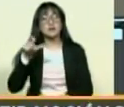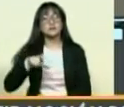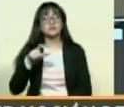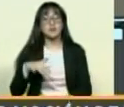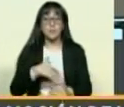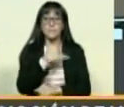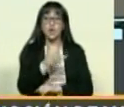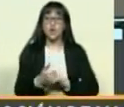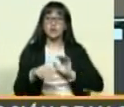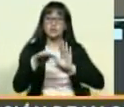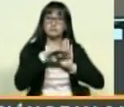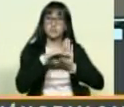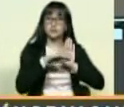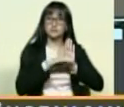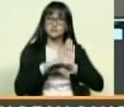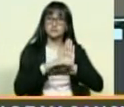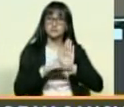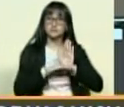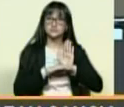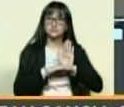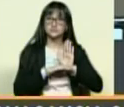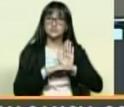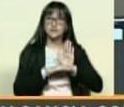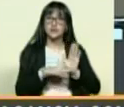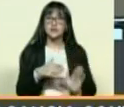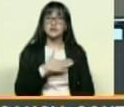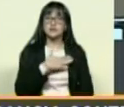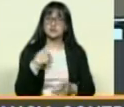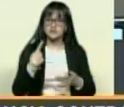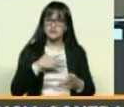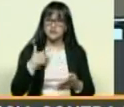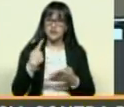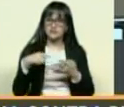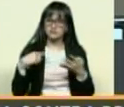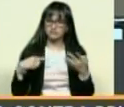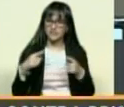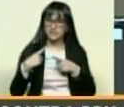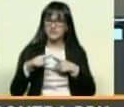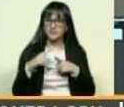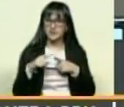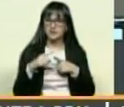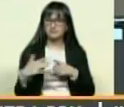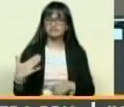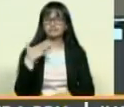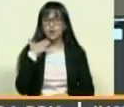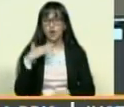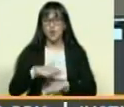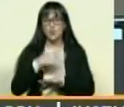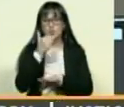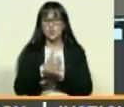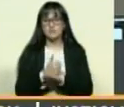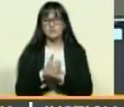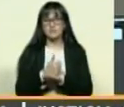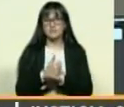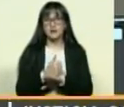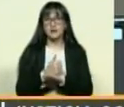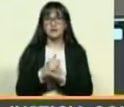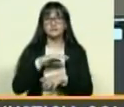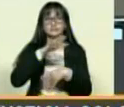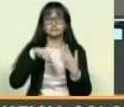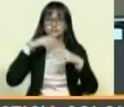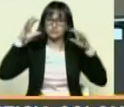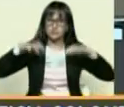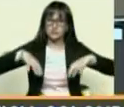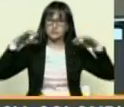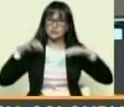proyectos específicos que requieren varios de los estados del Caribe que han sido afectados por los desastres. Hubo